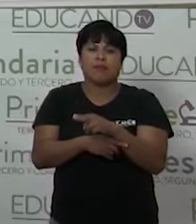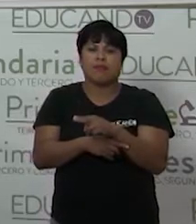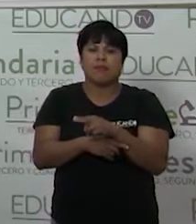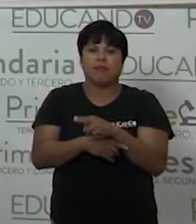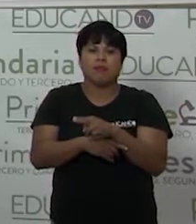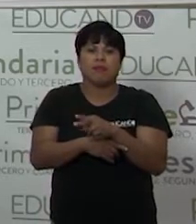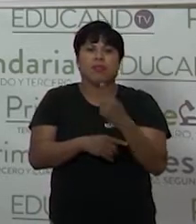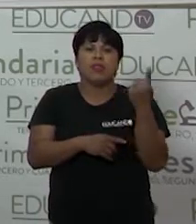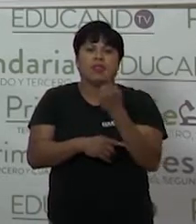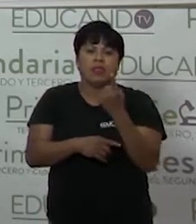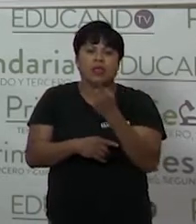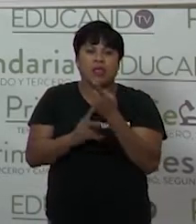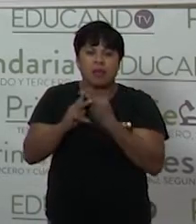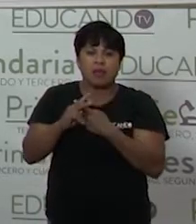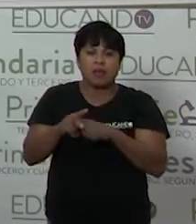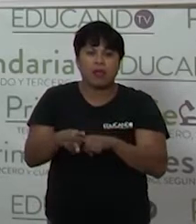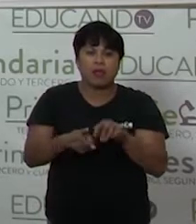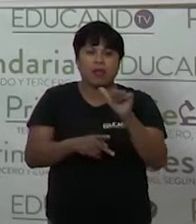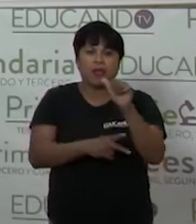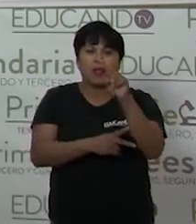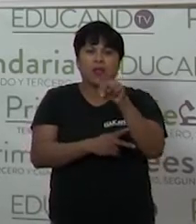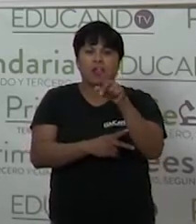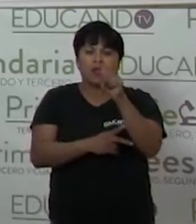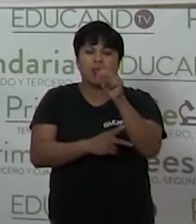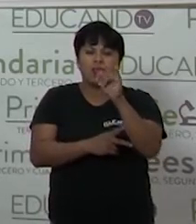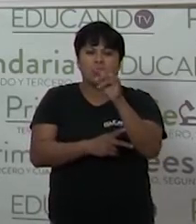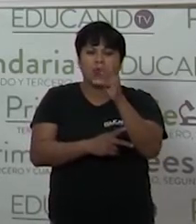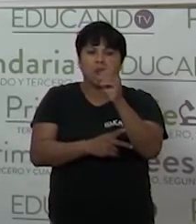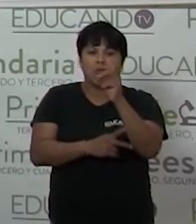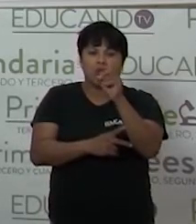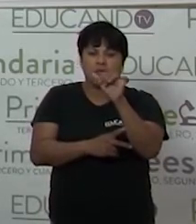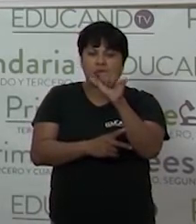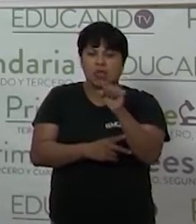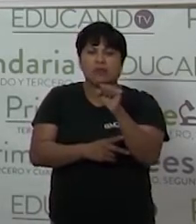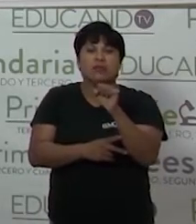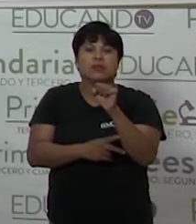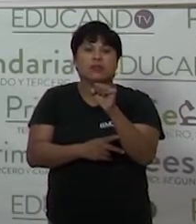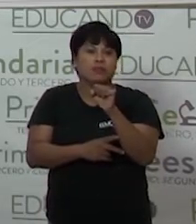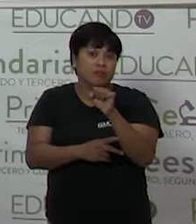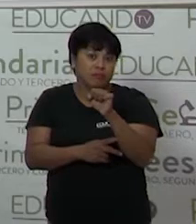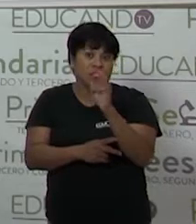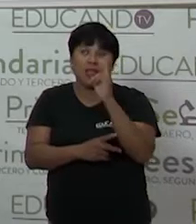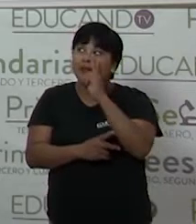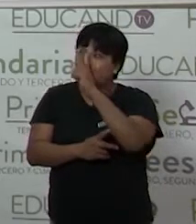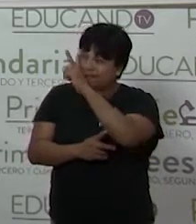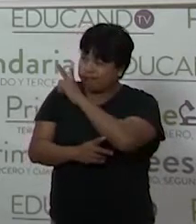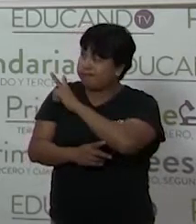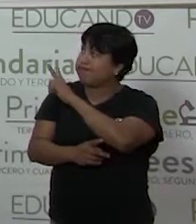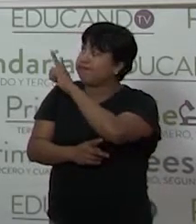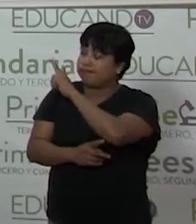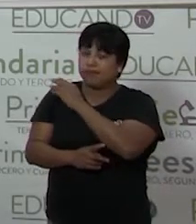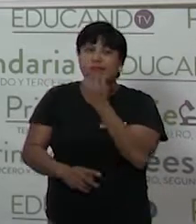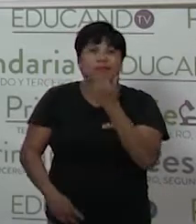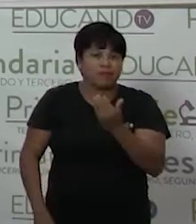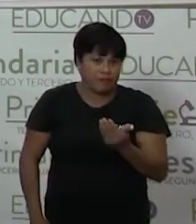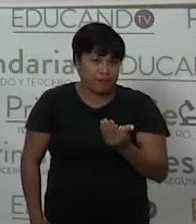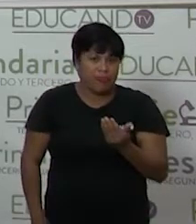que empiece como antípodas observa bien